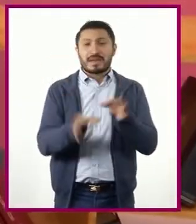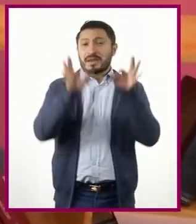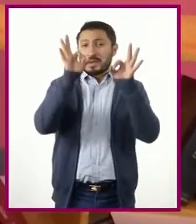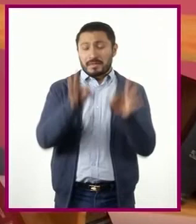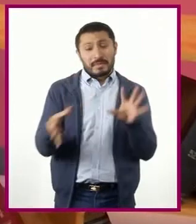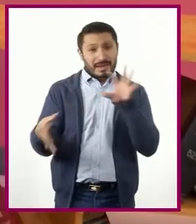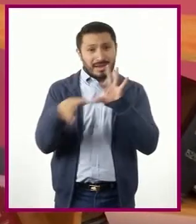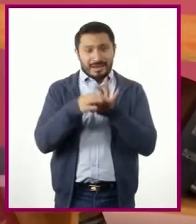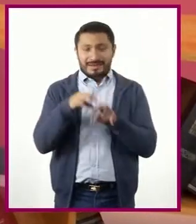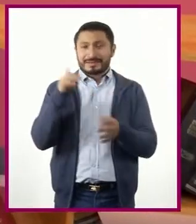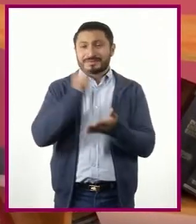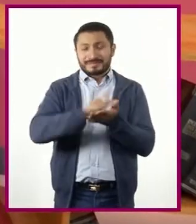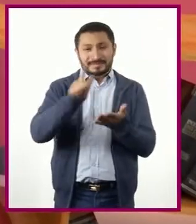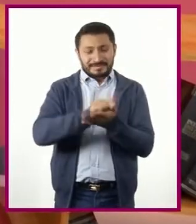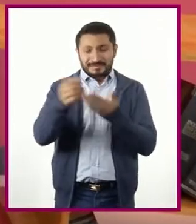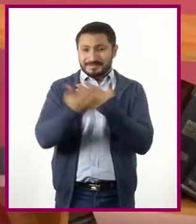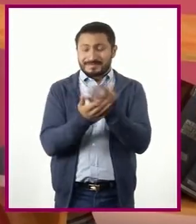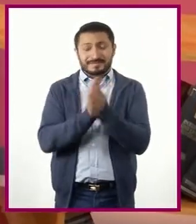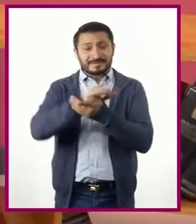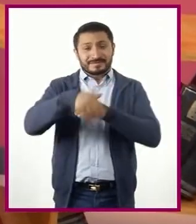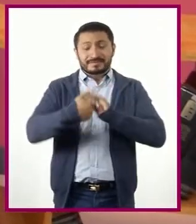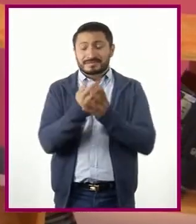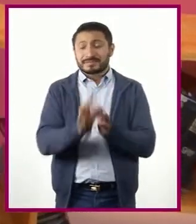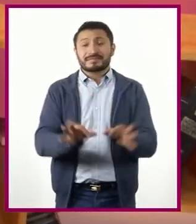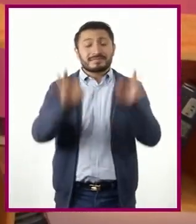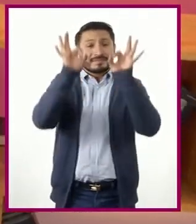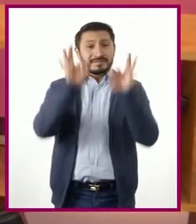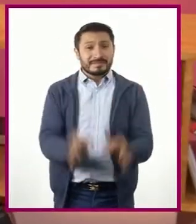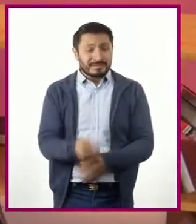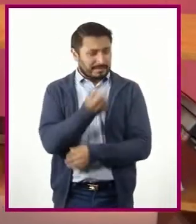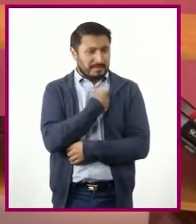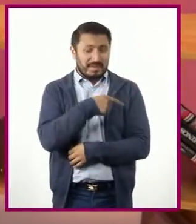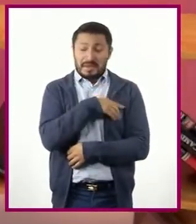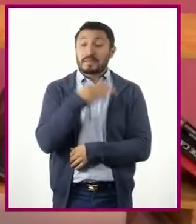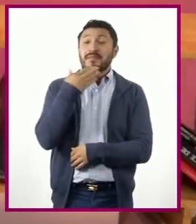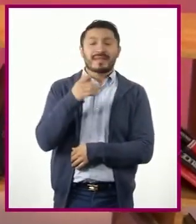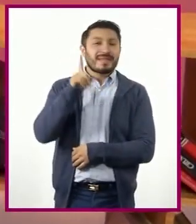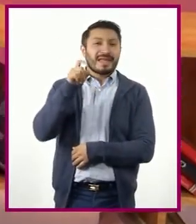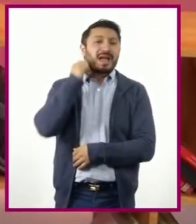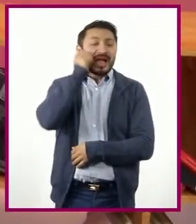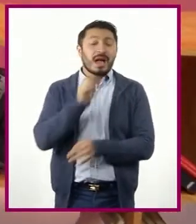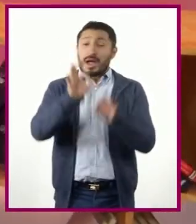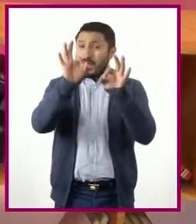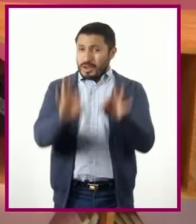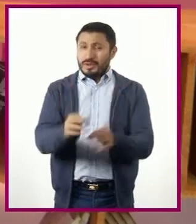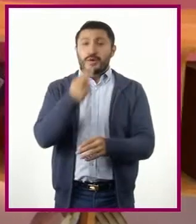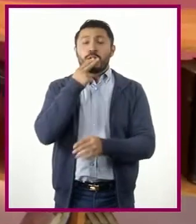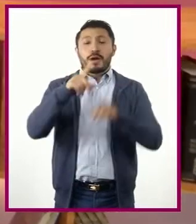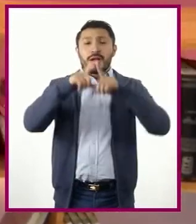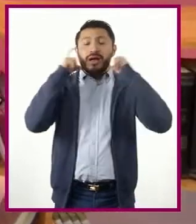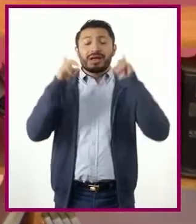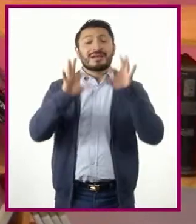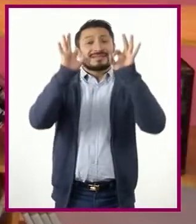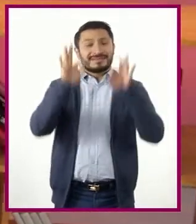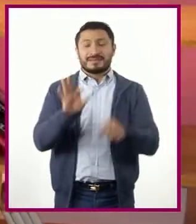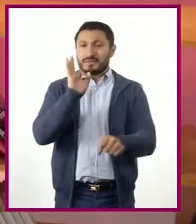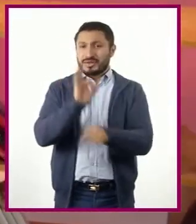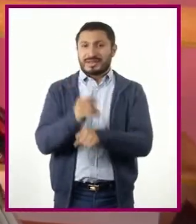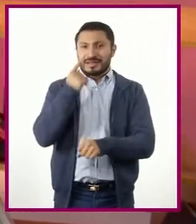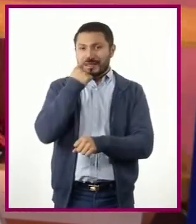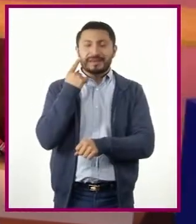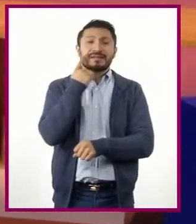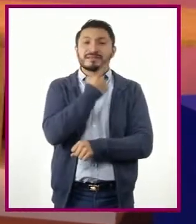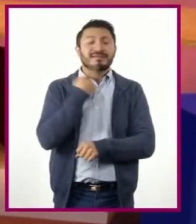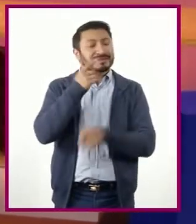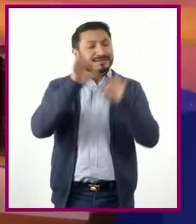higiene, tales como lavar frecuentemente sus manos con agua y abundante jabón, usar el cubrebocas adecuadamente de forma que cubra